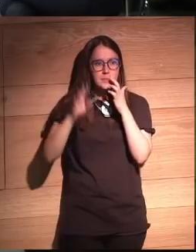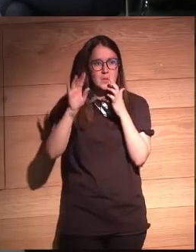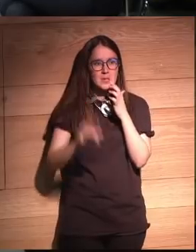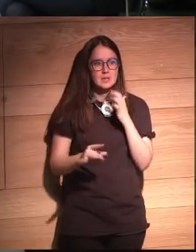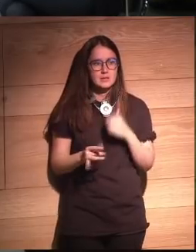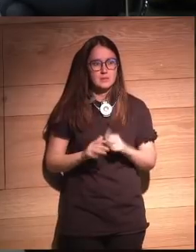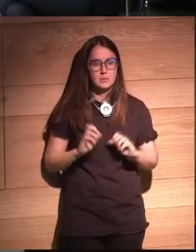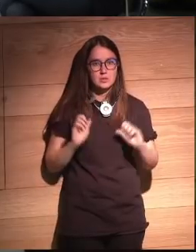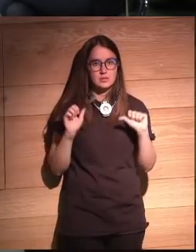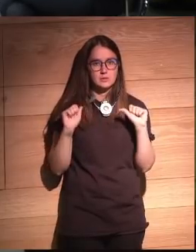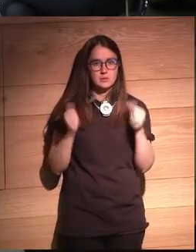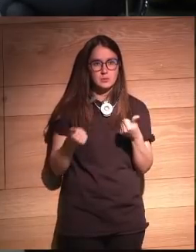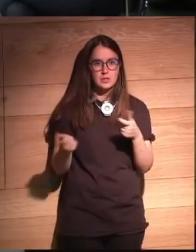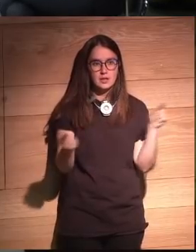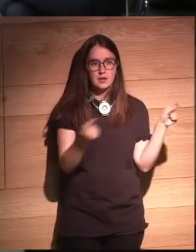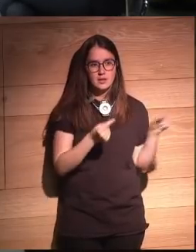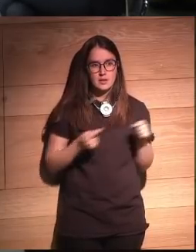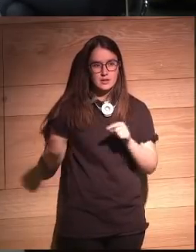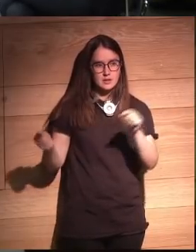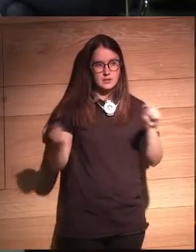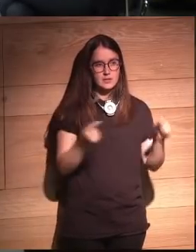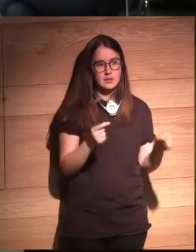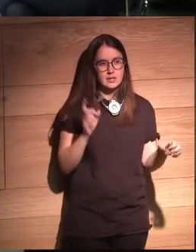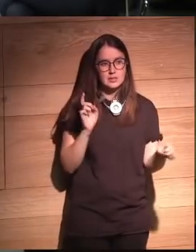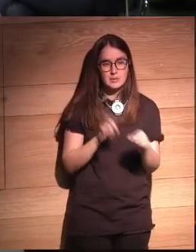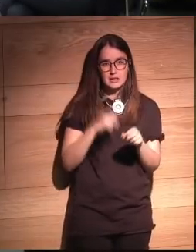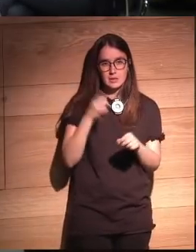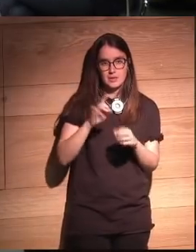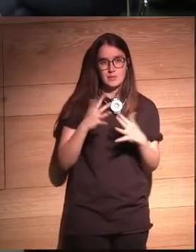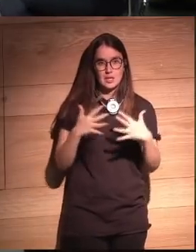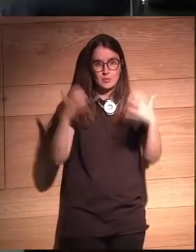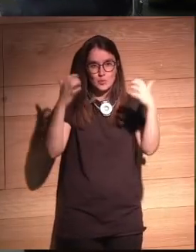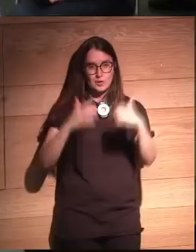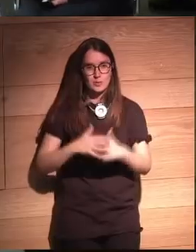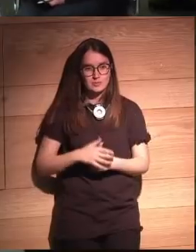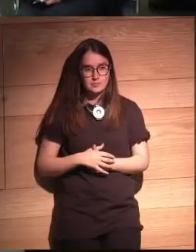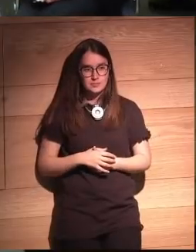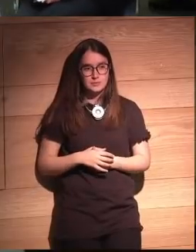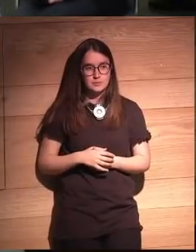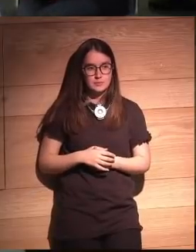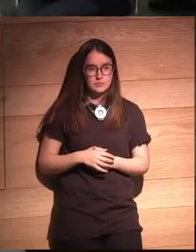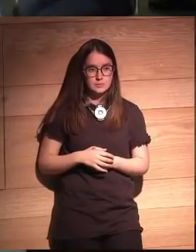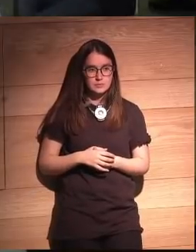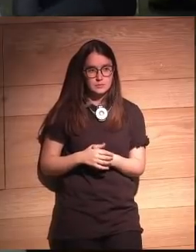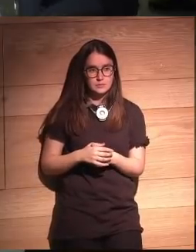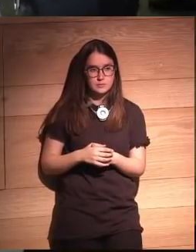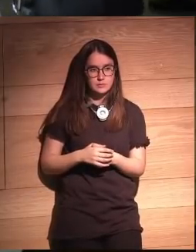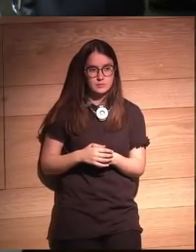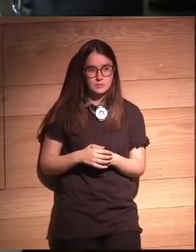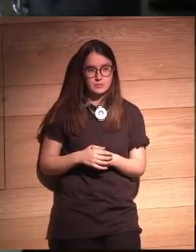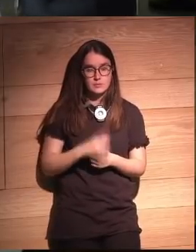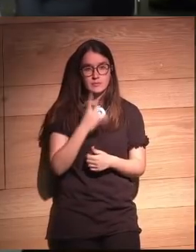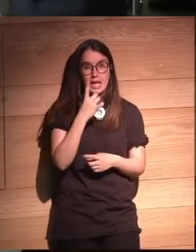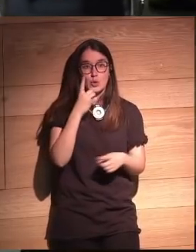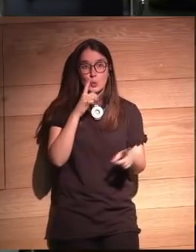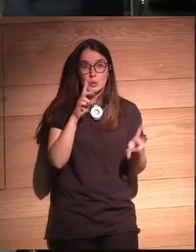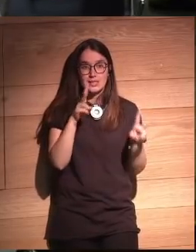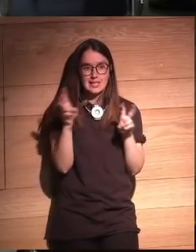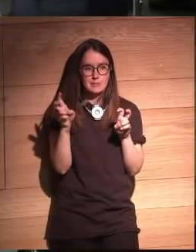Sí, vamos a empezar el debate y así participa también el público. Bueno, a mí hay una